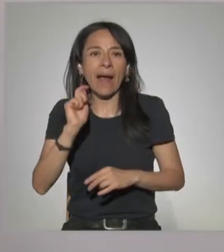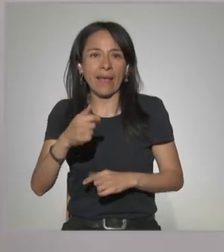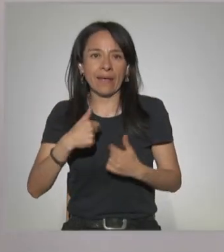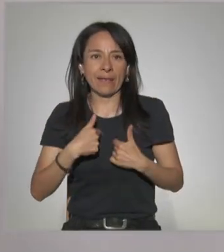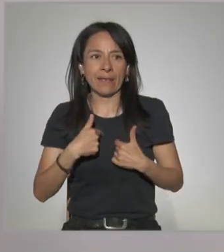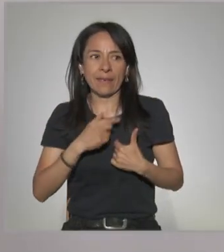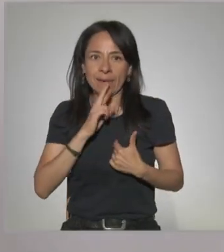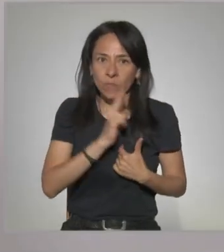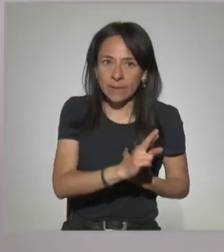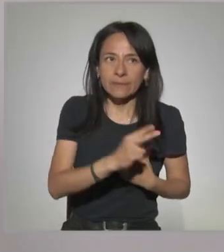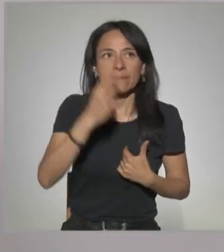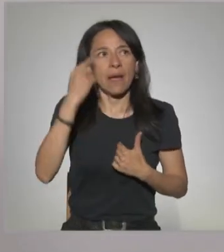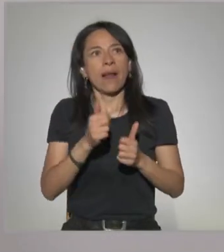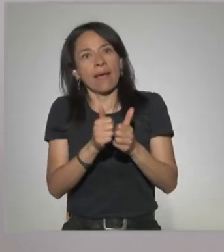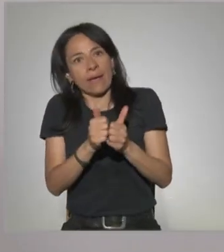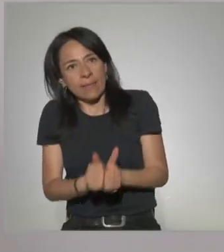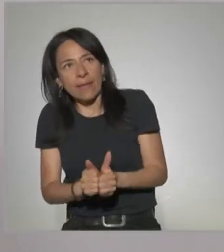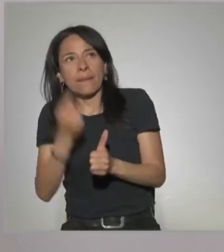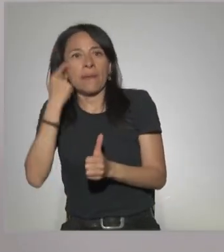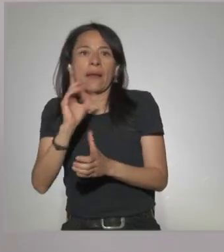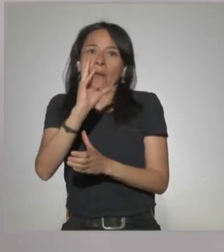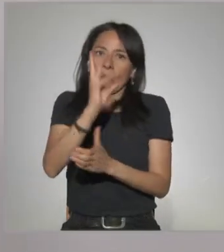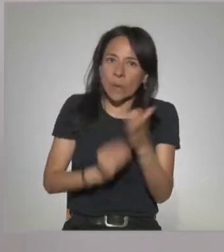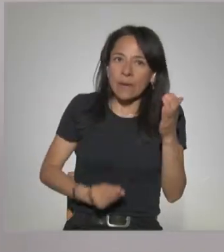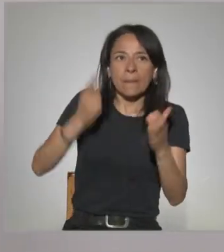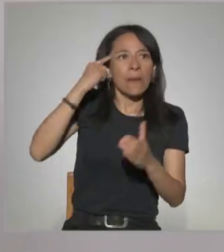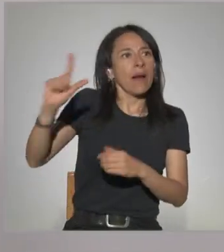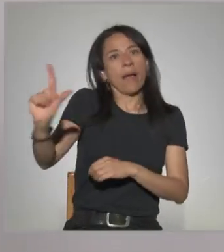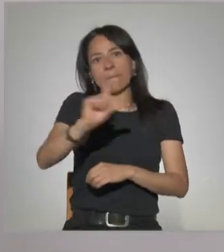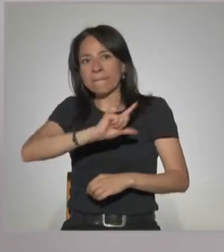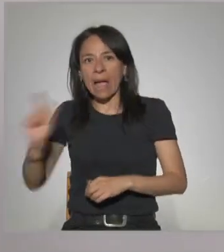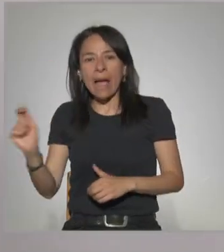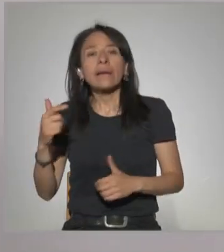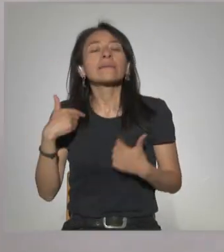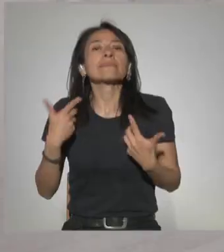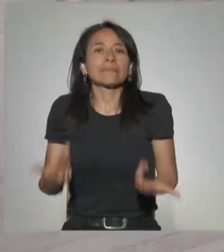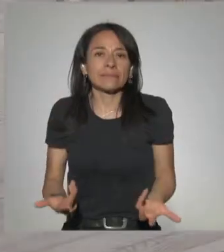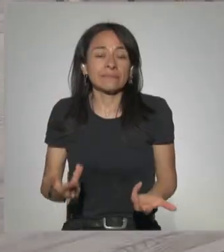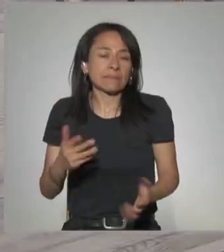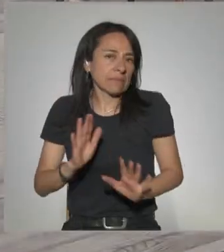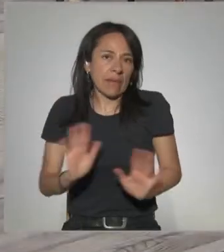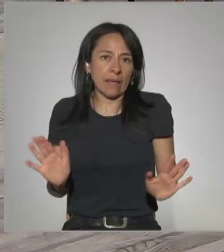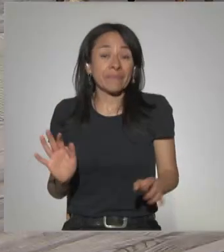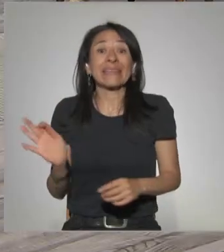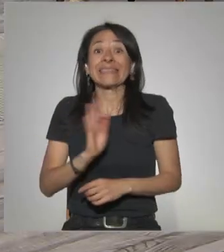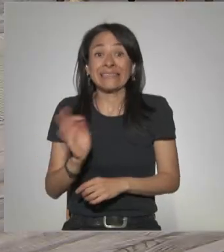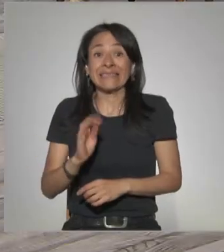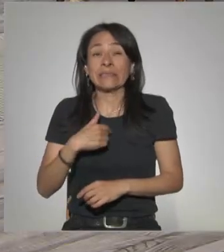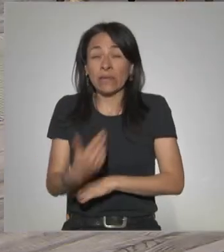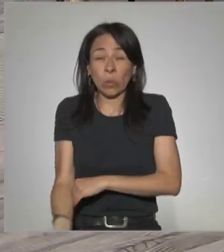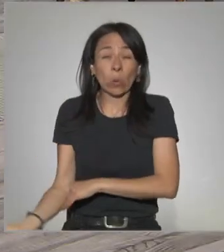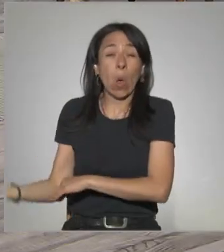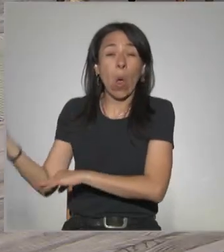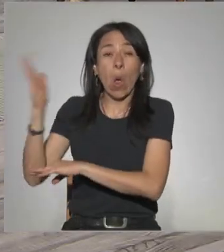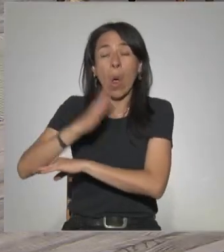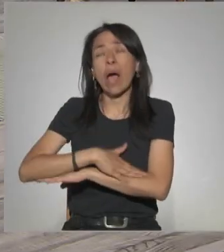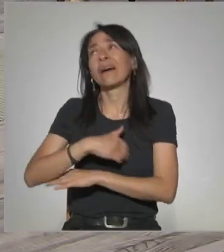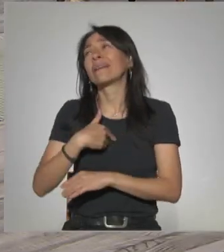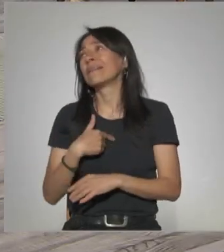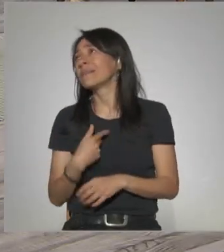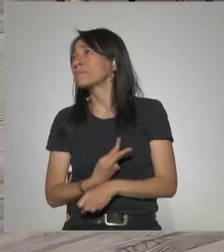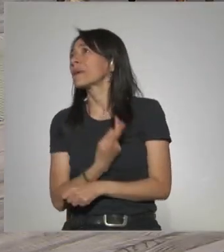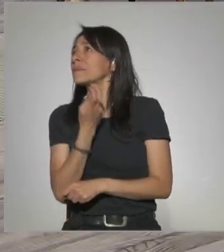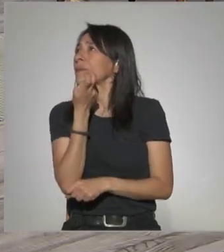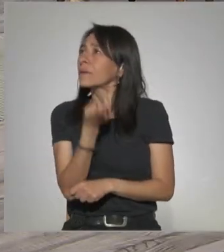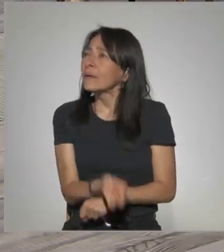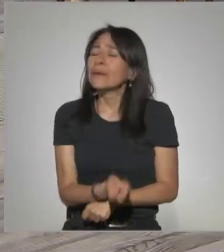paralizado. Si yo sigo todo el día, ¿por qué pasó? Yo tengo que ser más cuidadoso.